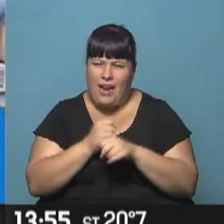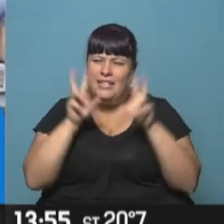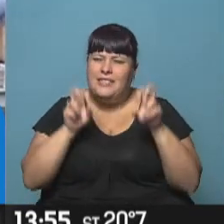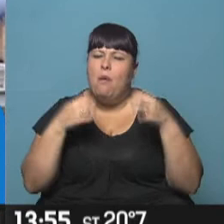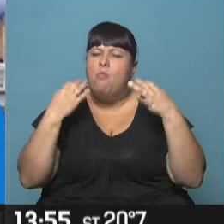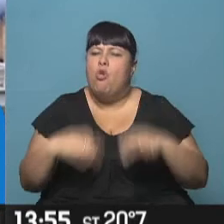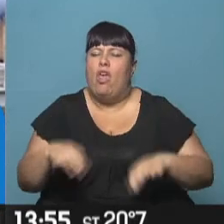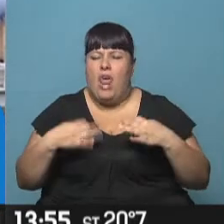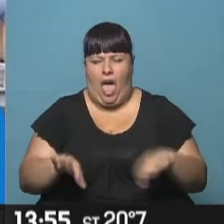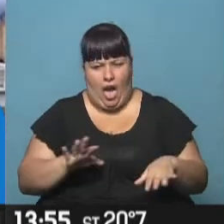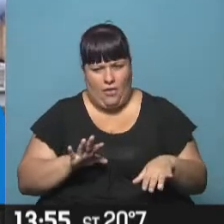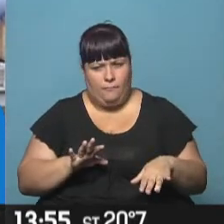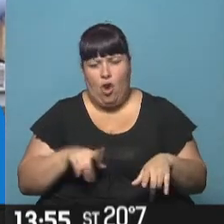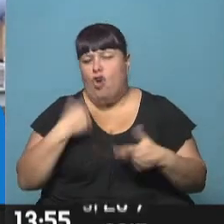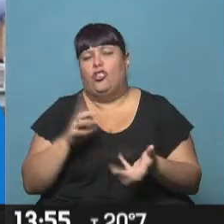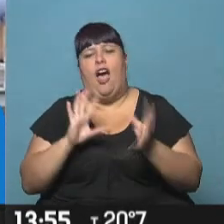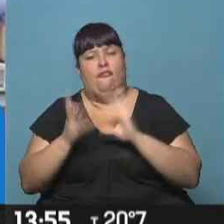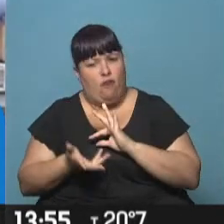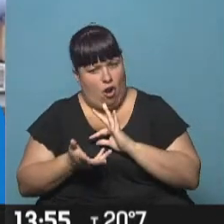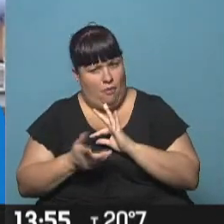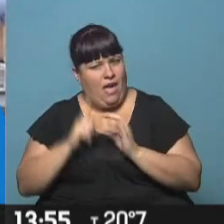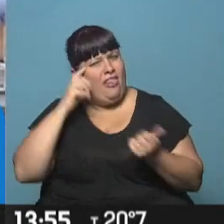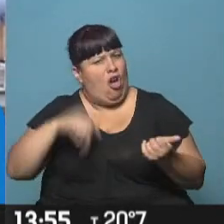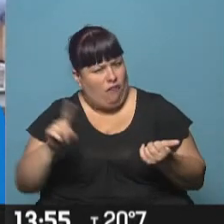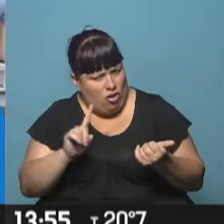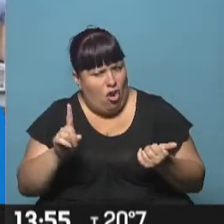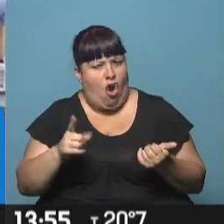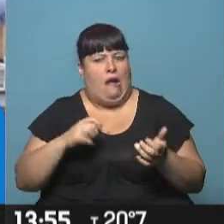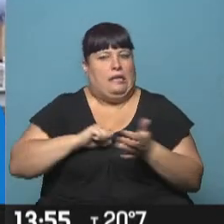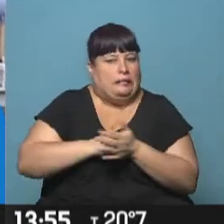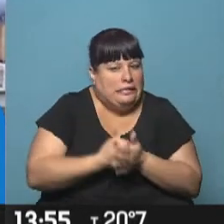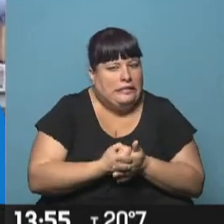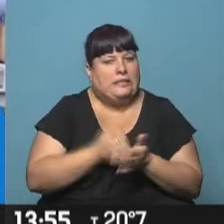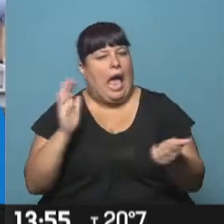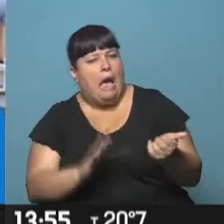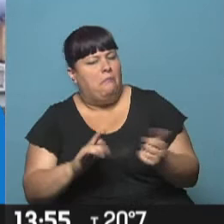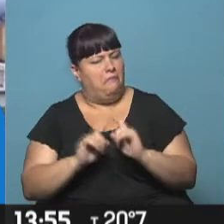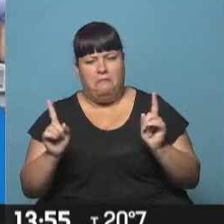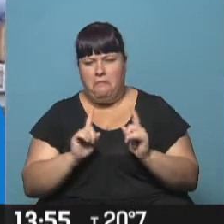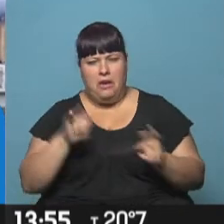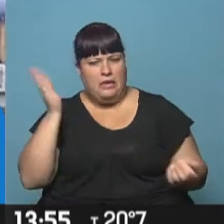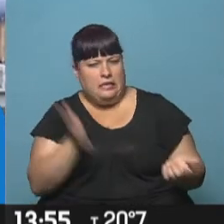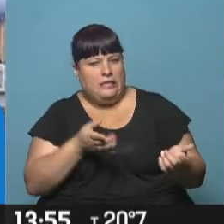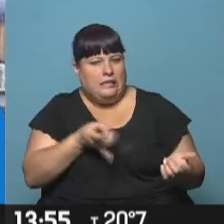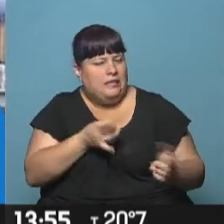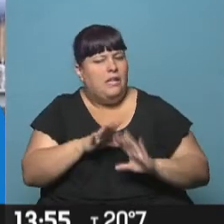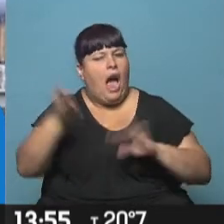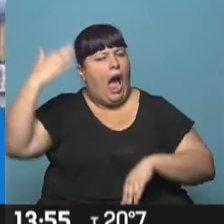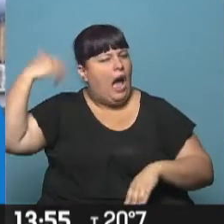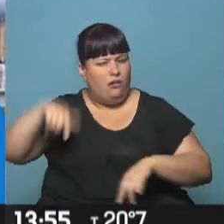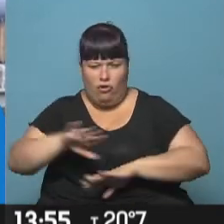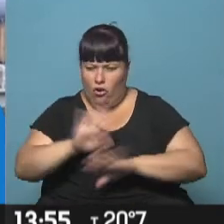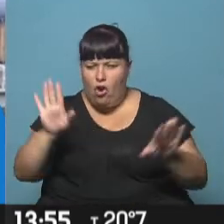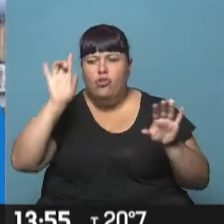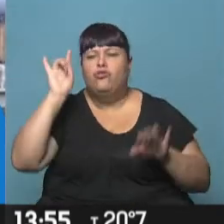tan sensibles de otra manera, ¿no? Sin la desconfianza, sin los aprietes, sin el látigo y la chiquera, como ocurrió en otros tiempos,